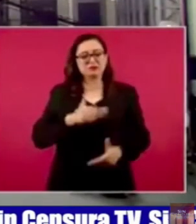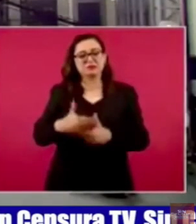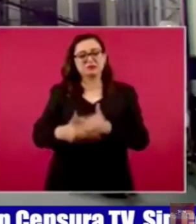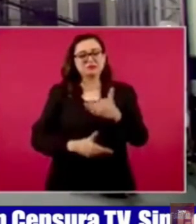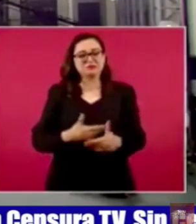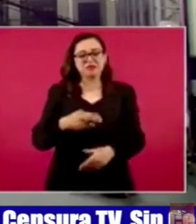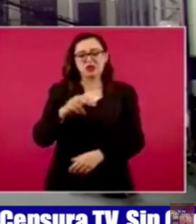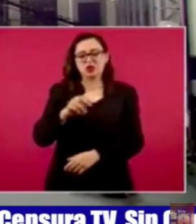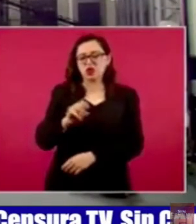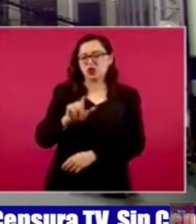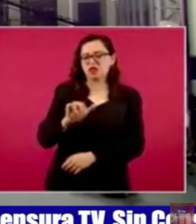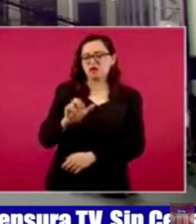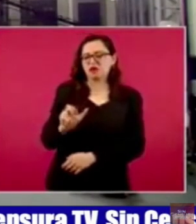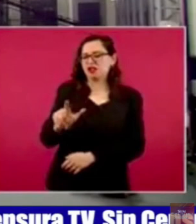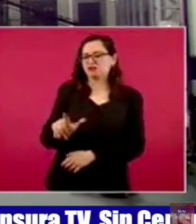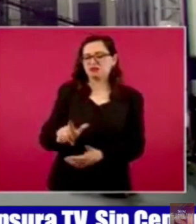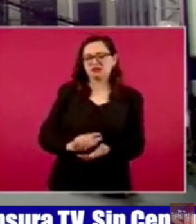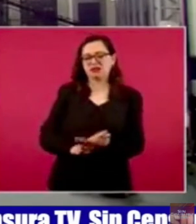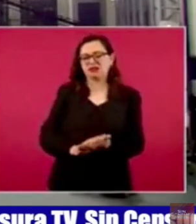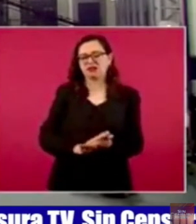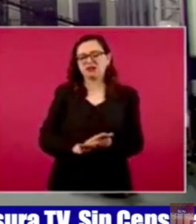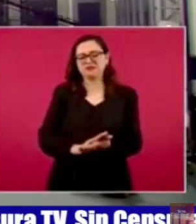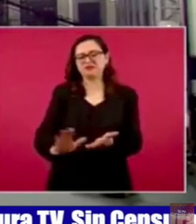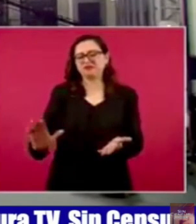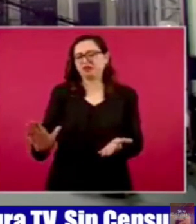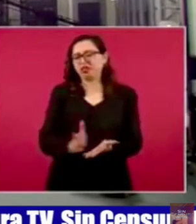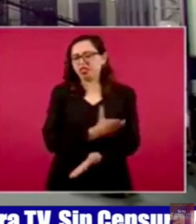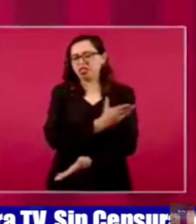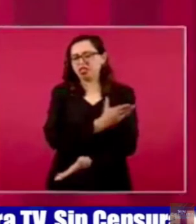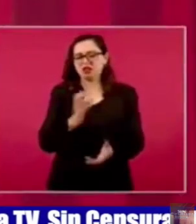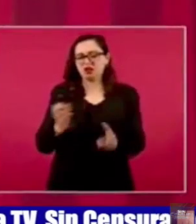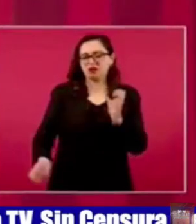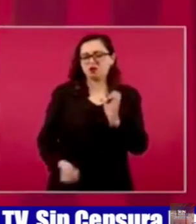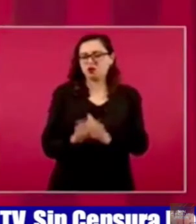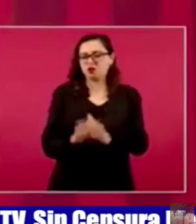social, se pone al mercado.